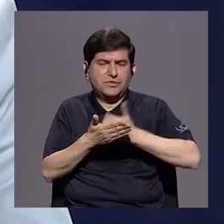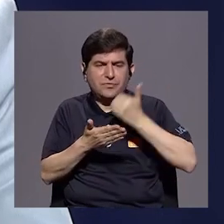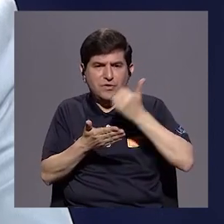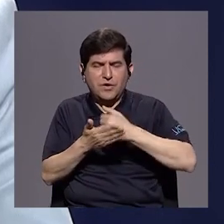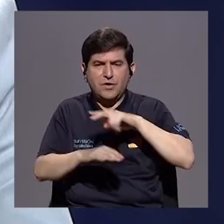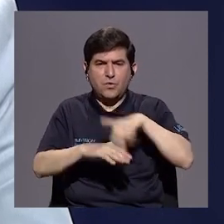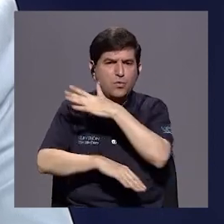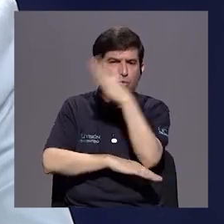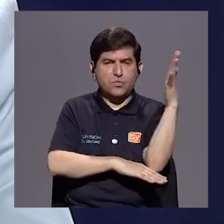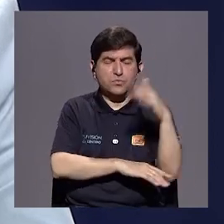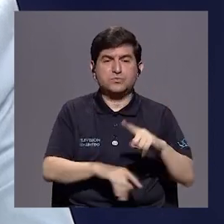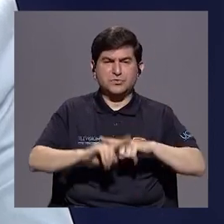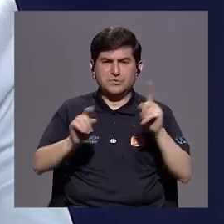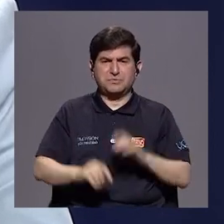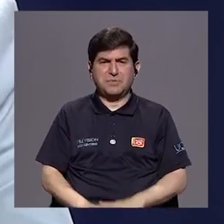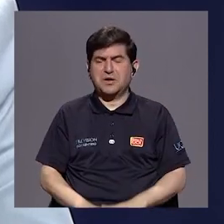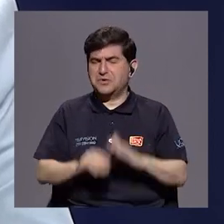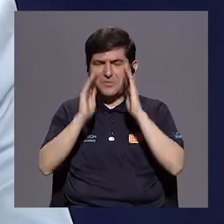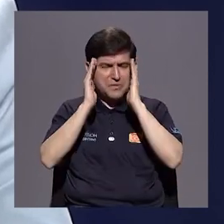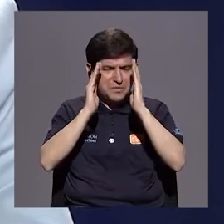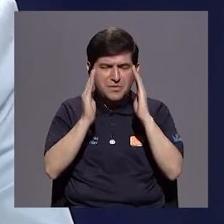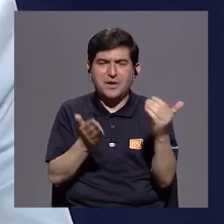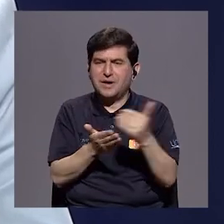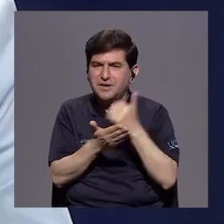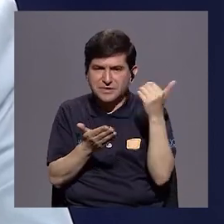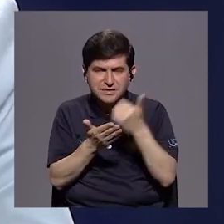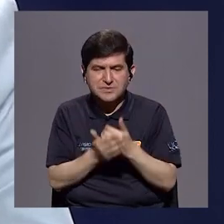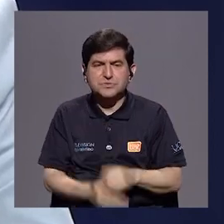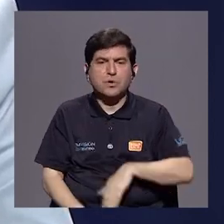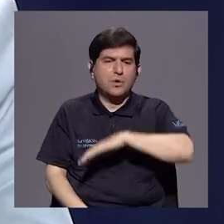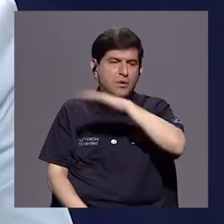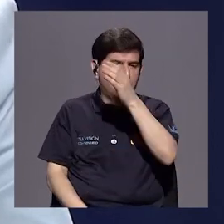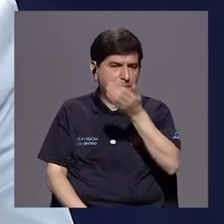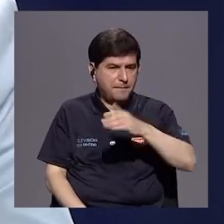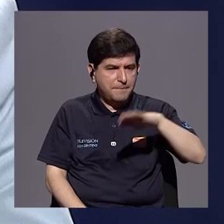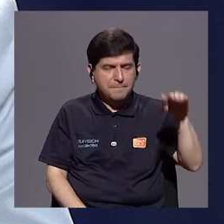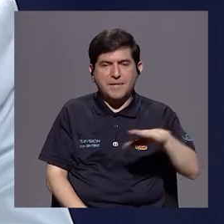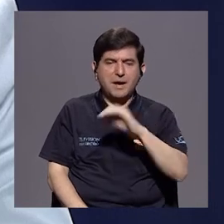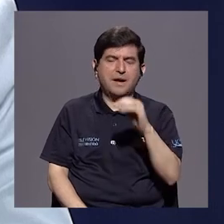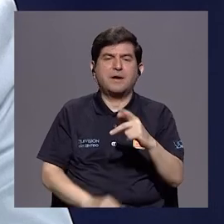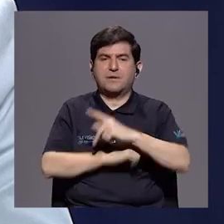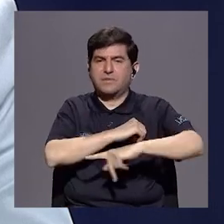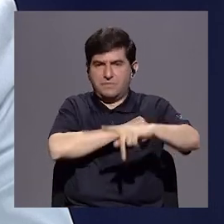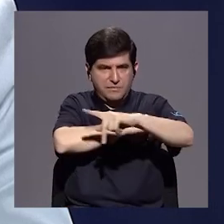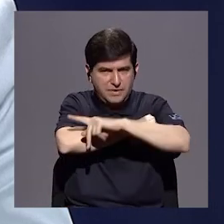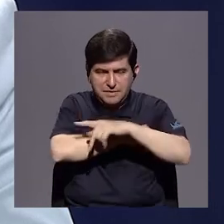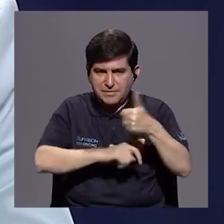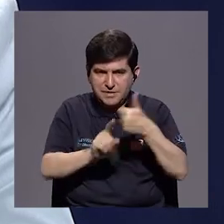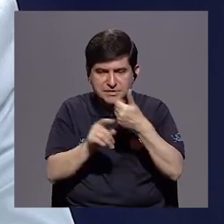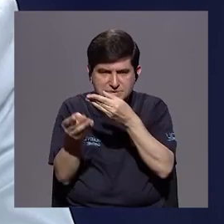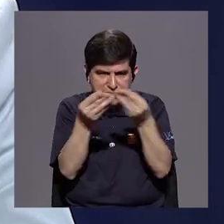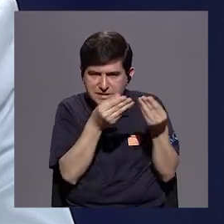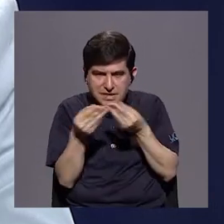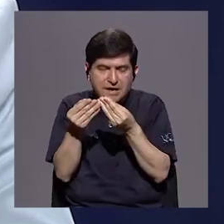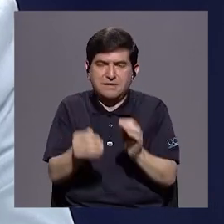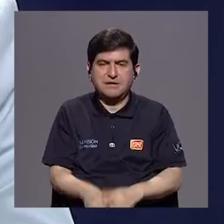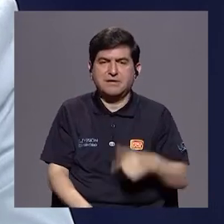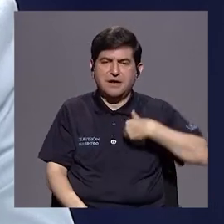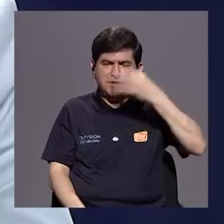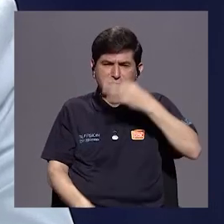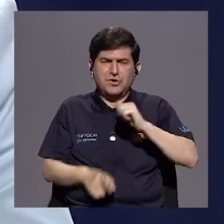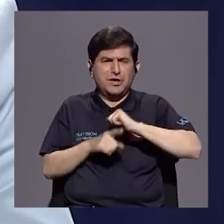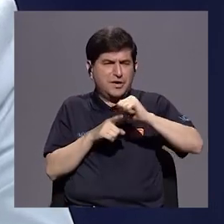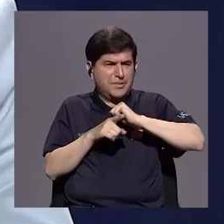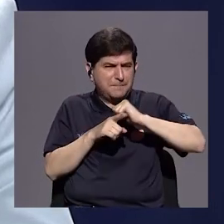los recursos pero obviaron utilizar recursos tanto en el mar como en el territorio nacional me